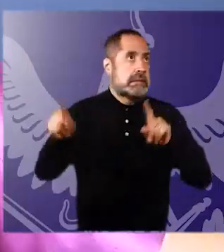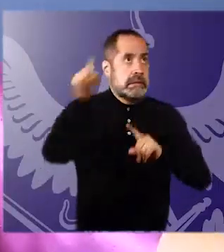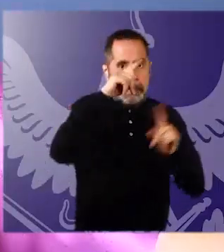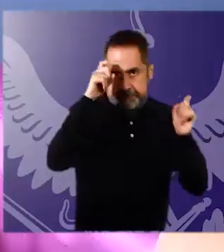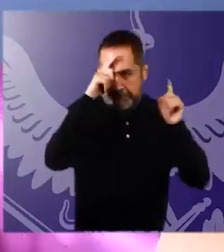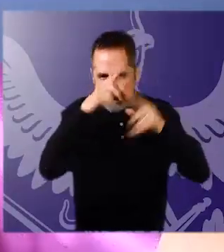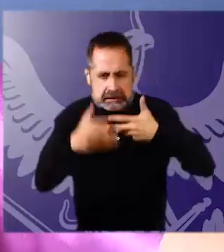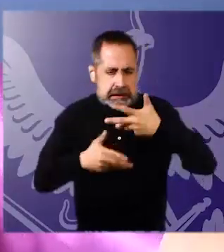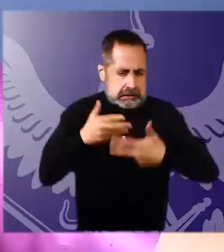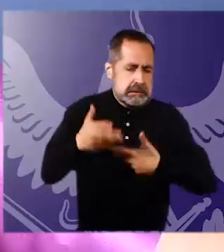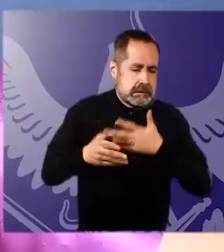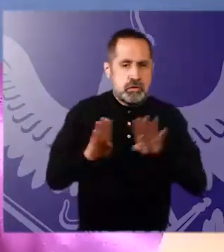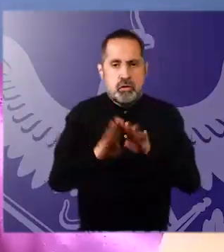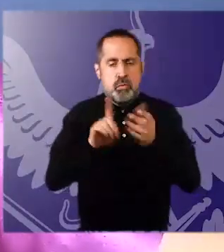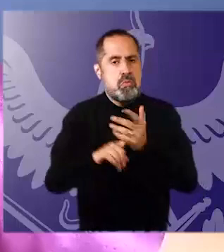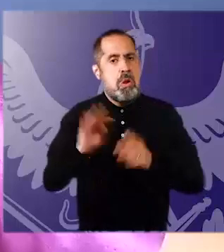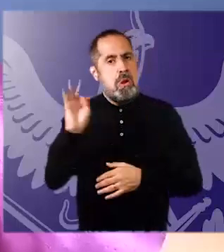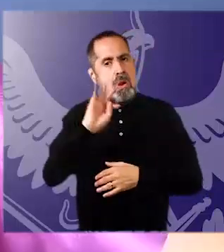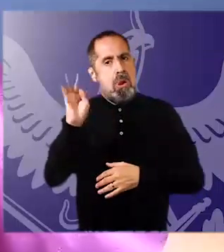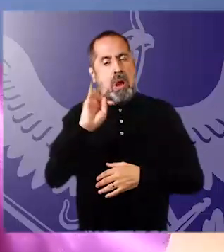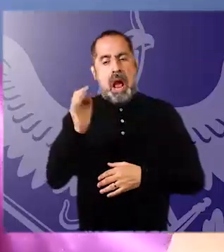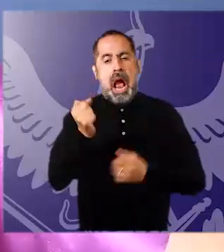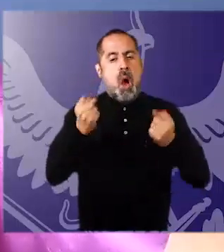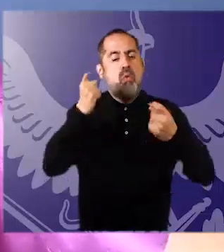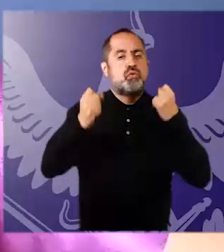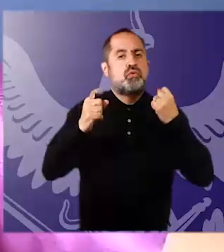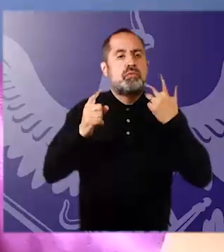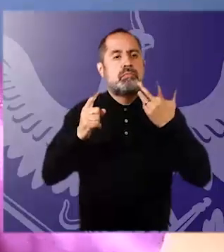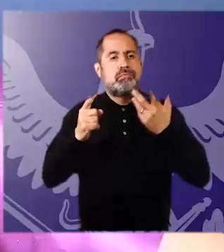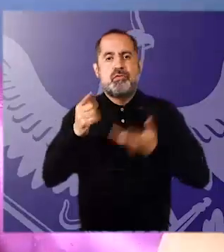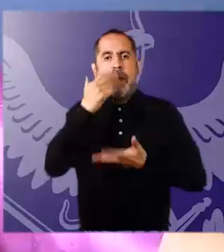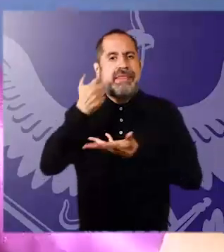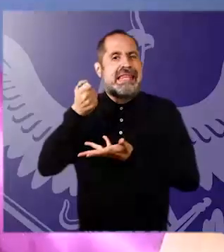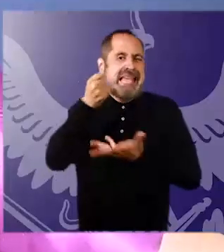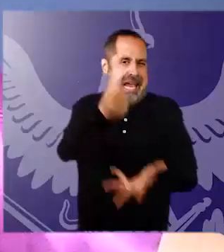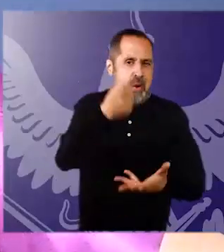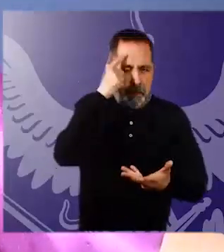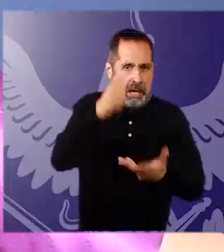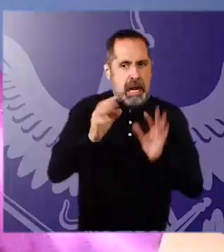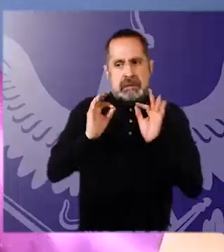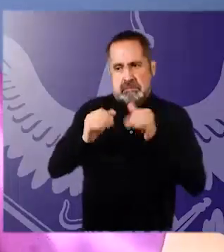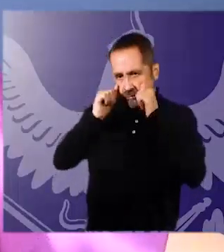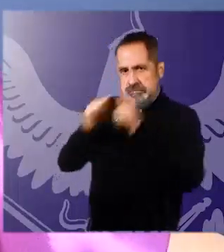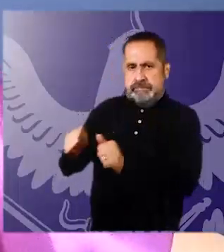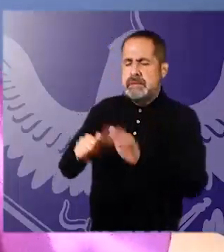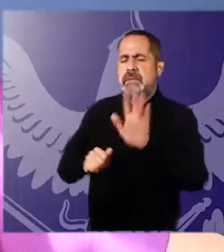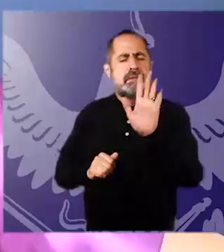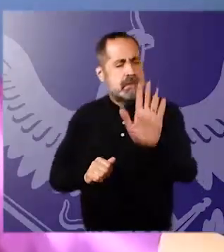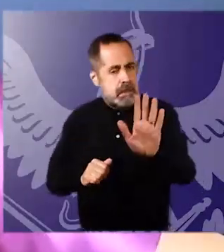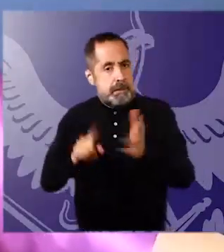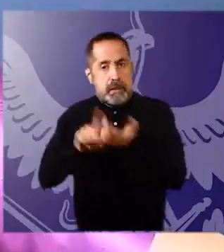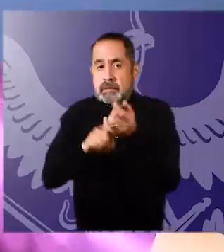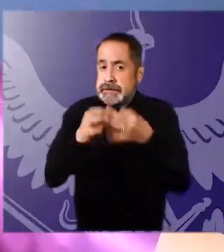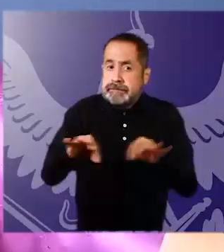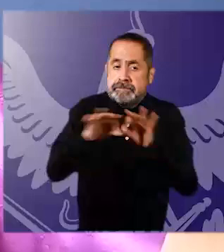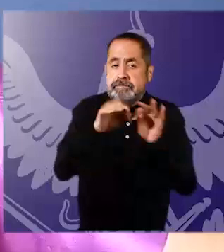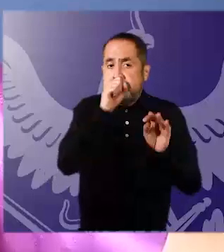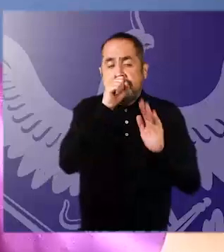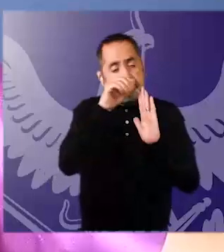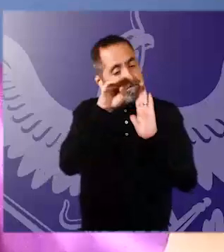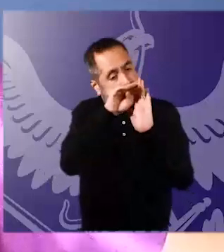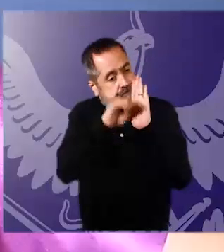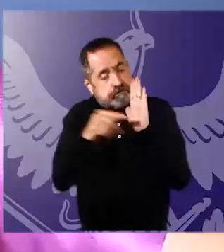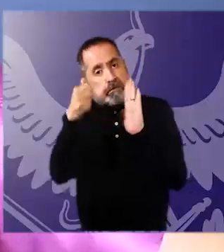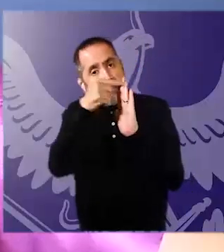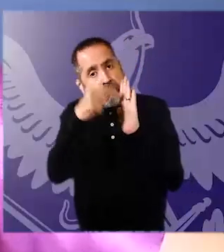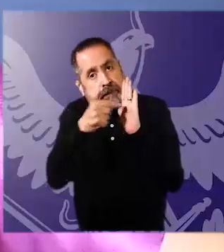si bien ha sido complicada, ha tenido problemas incluso presupuestarios, en